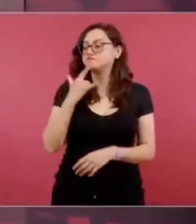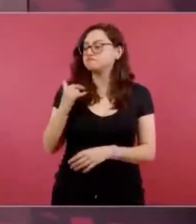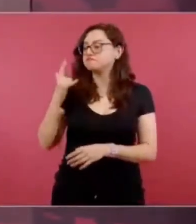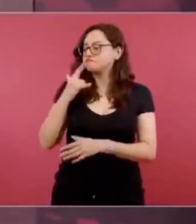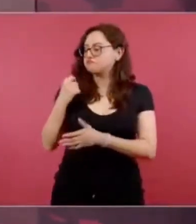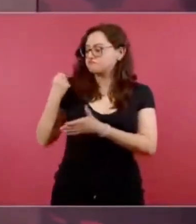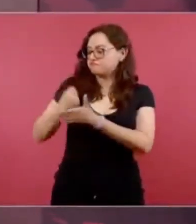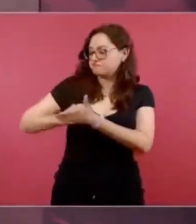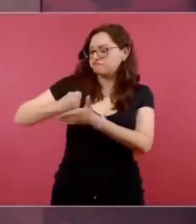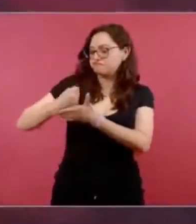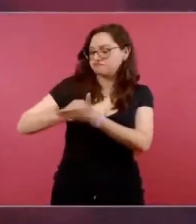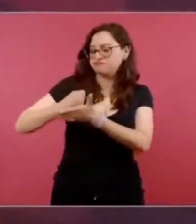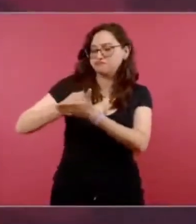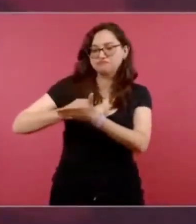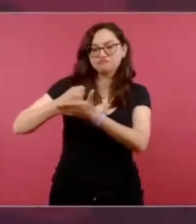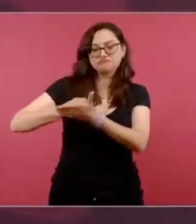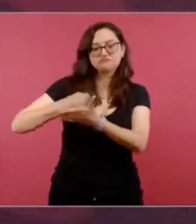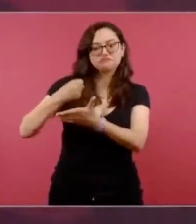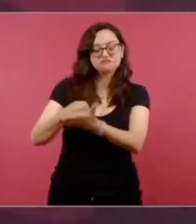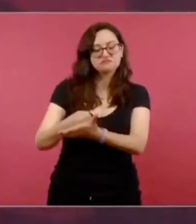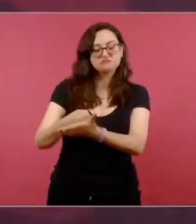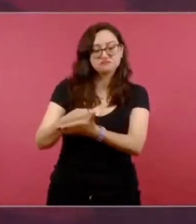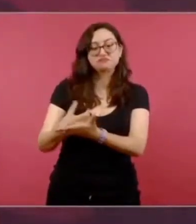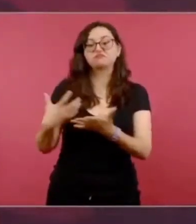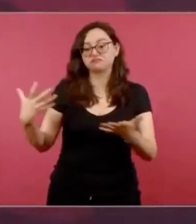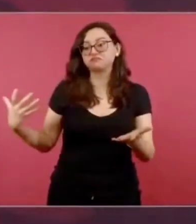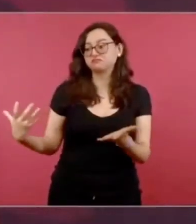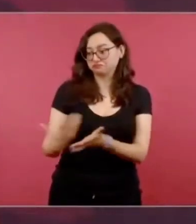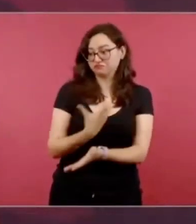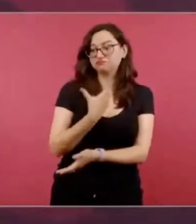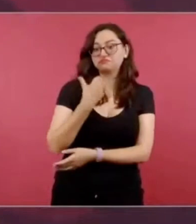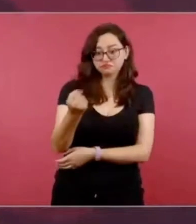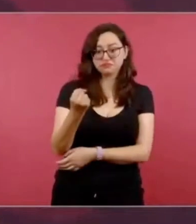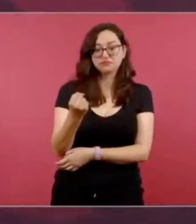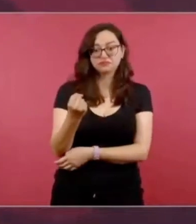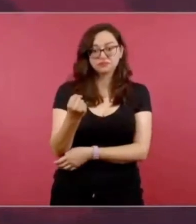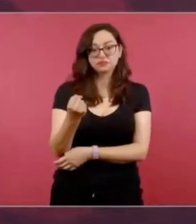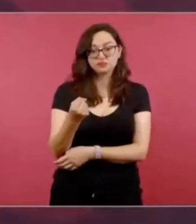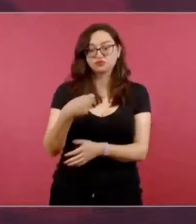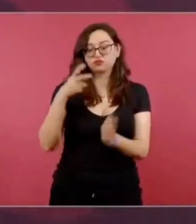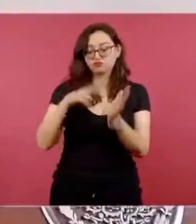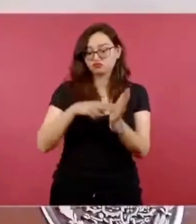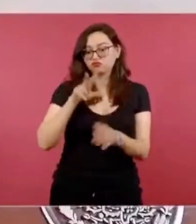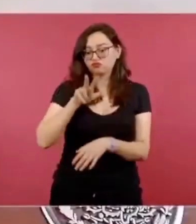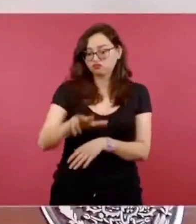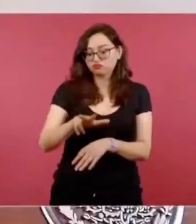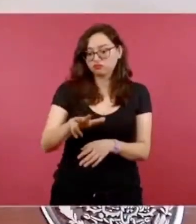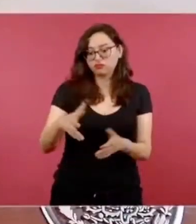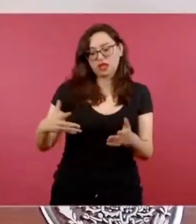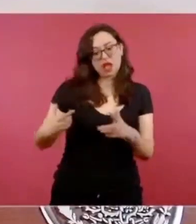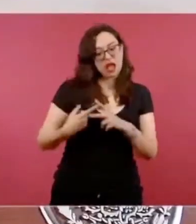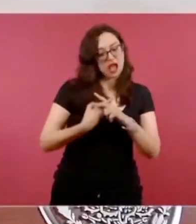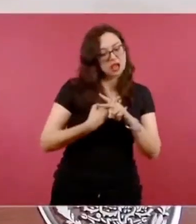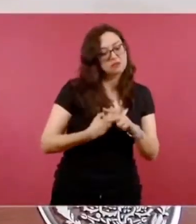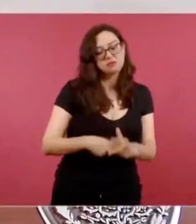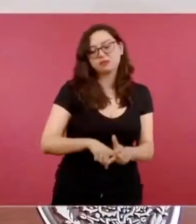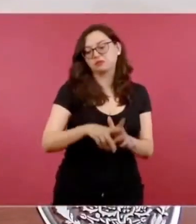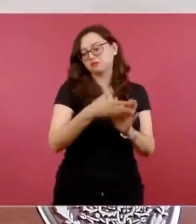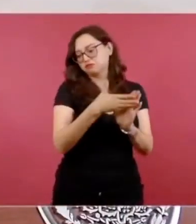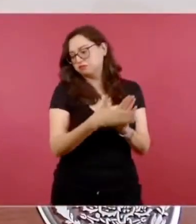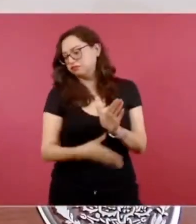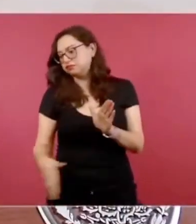y se logró el cambio, el inicio de una transformación.